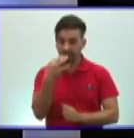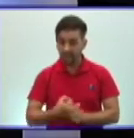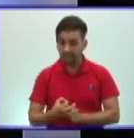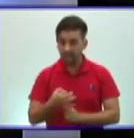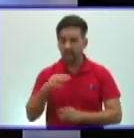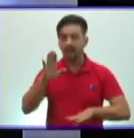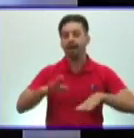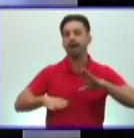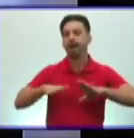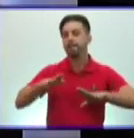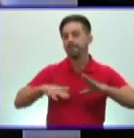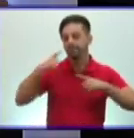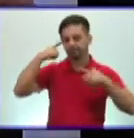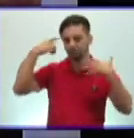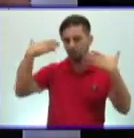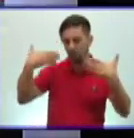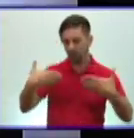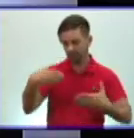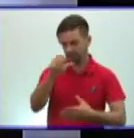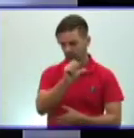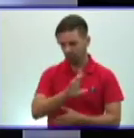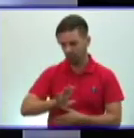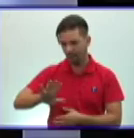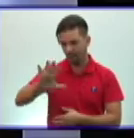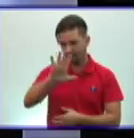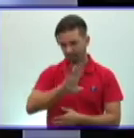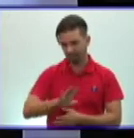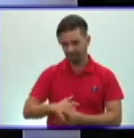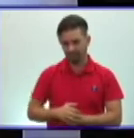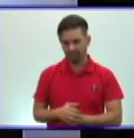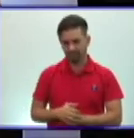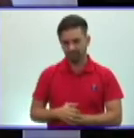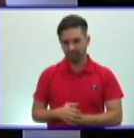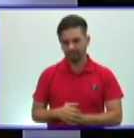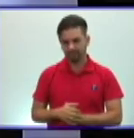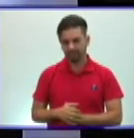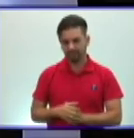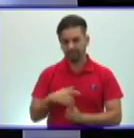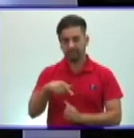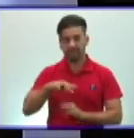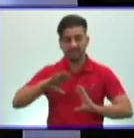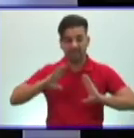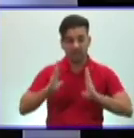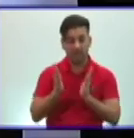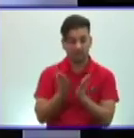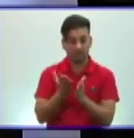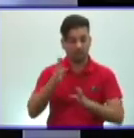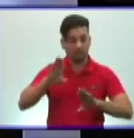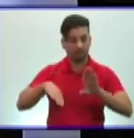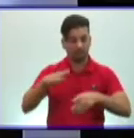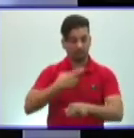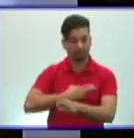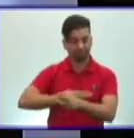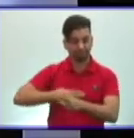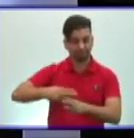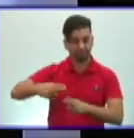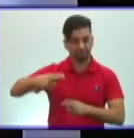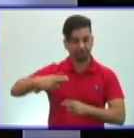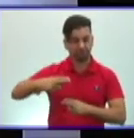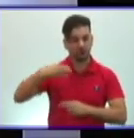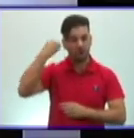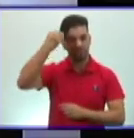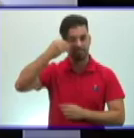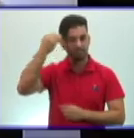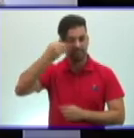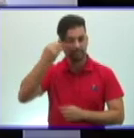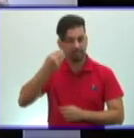conciencia social y por lo tanto todo lo que aspiramos pasa por las condiciones históricas concretas, el pensamiento que tenemos y